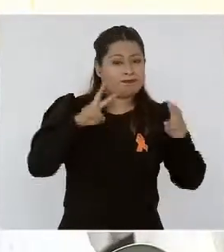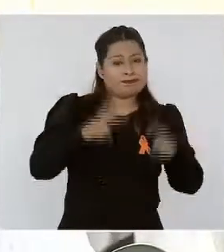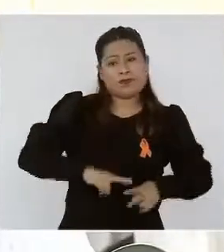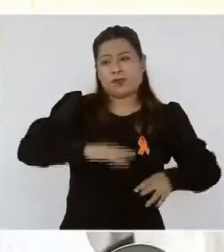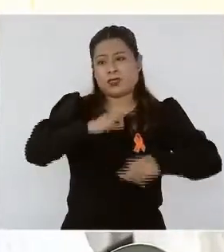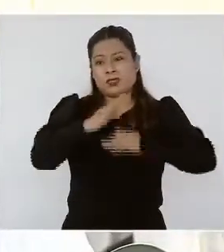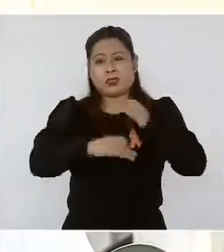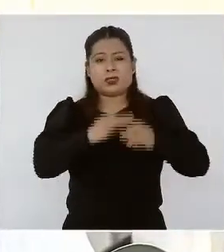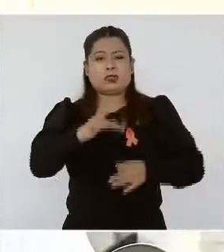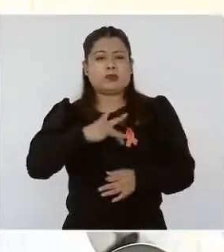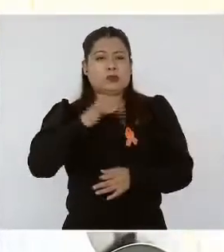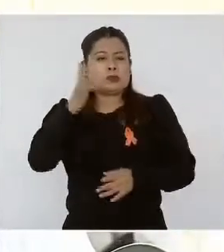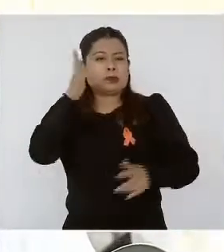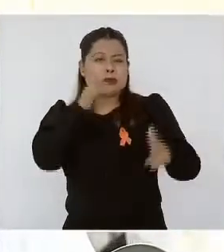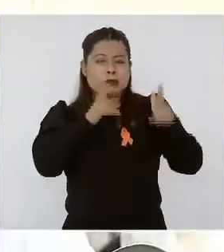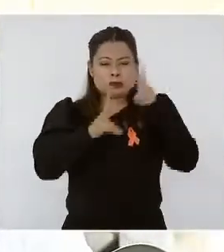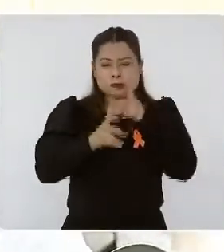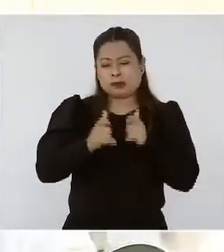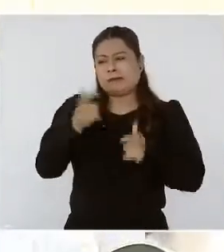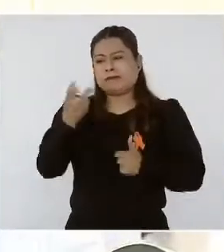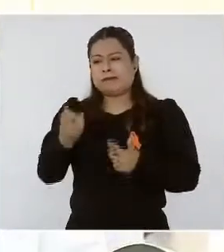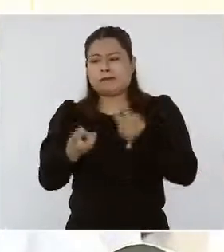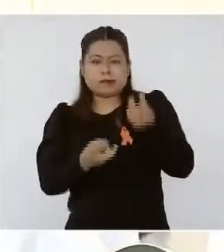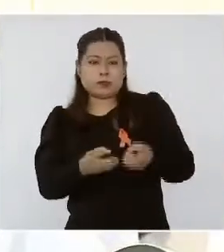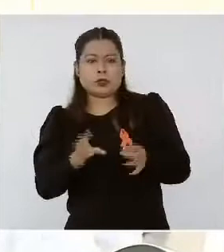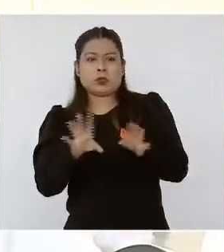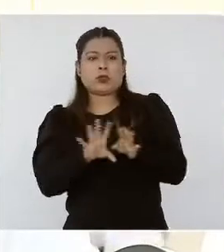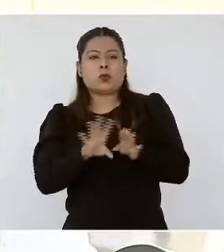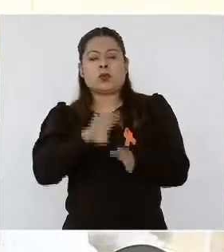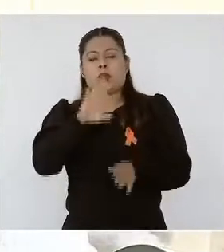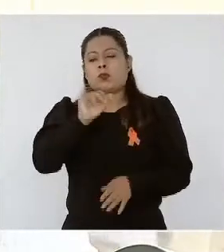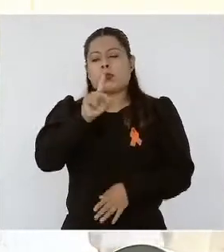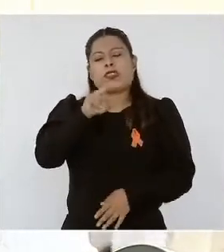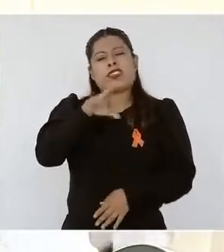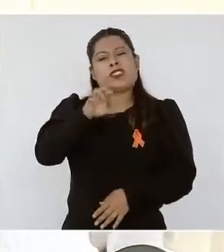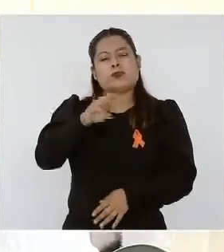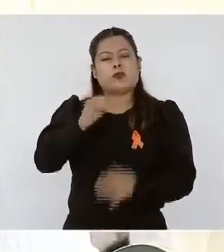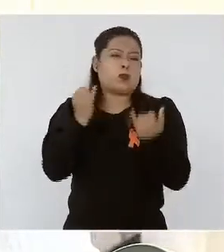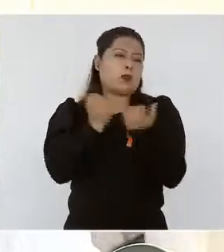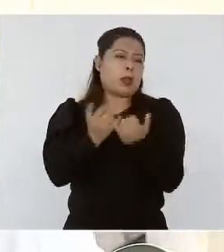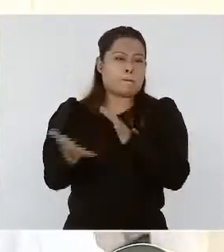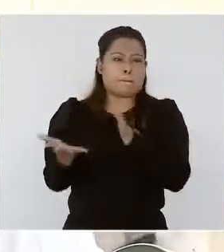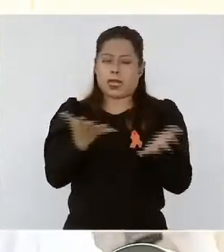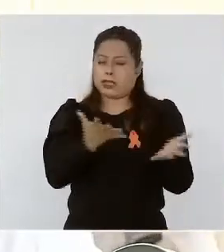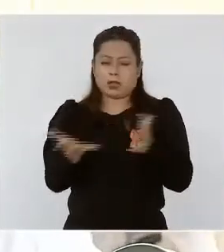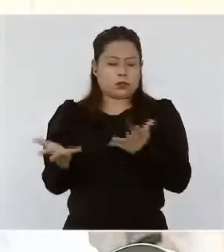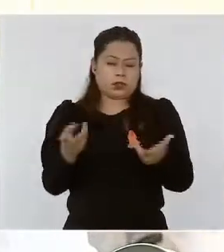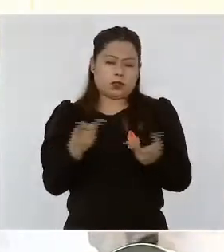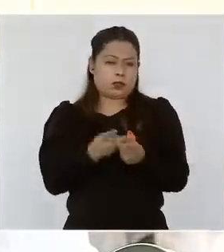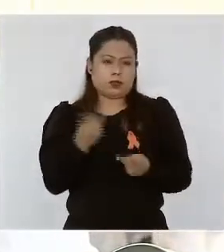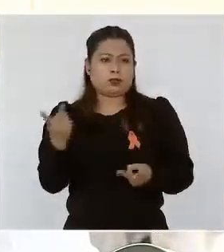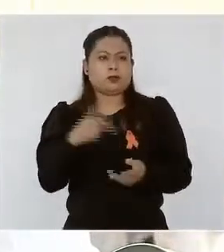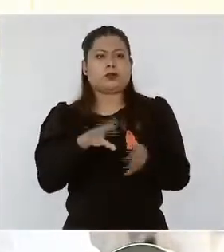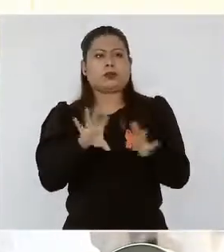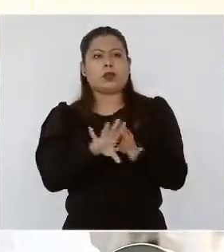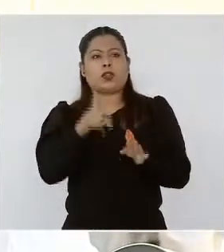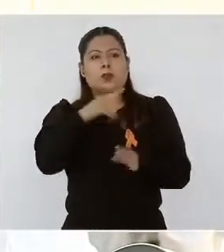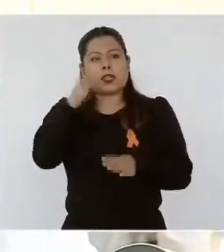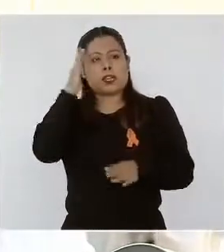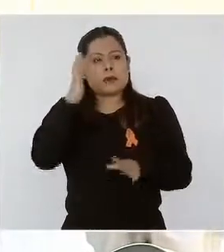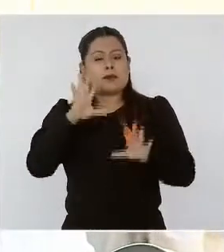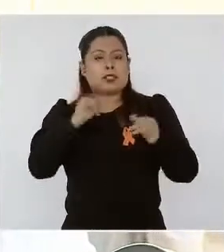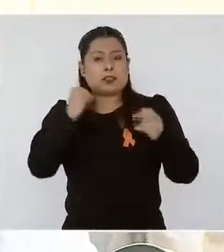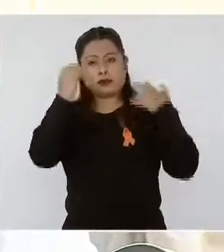con todo tu ser estás escuchando lo que te dicen. Es casi como el budismo realmente, de la contemplación, de la capacidad